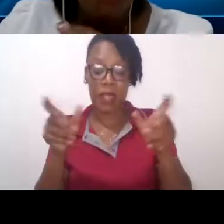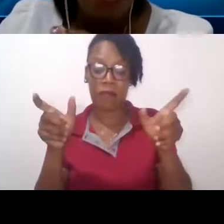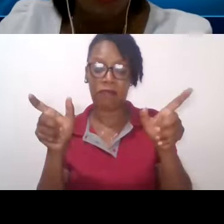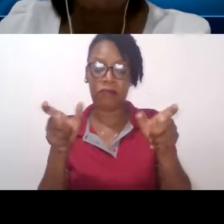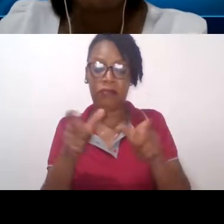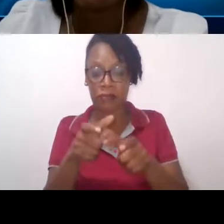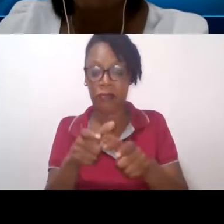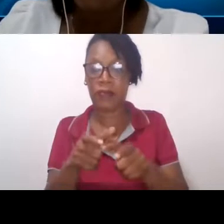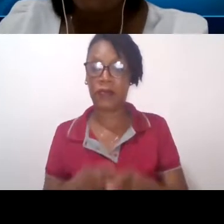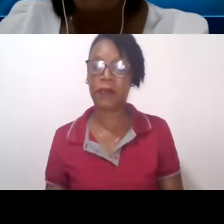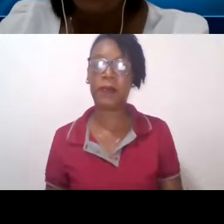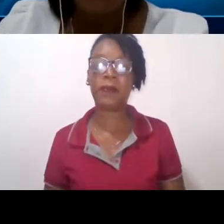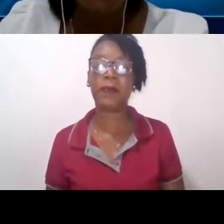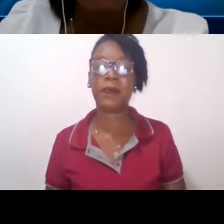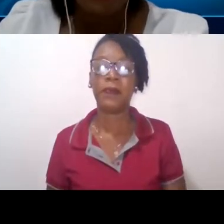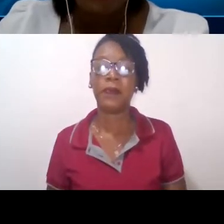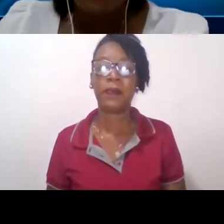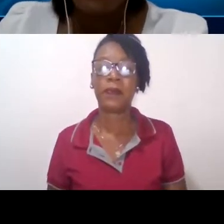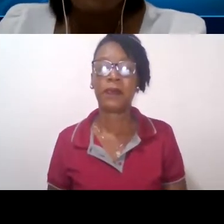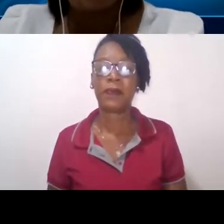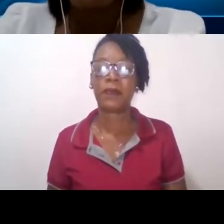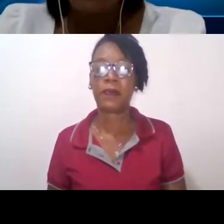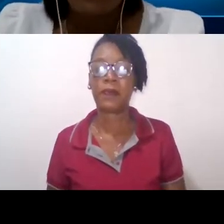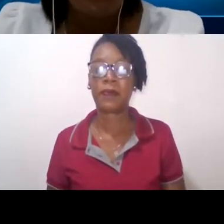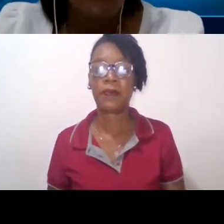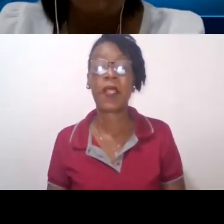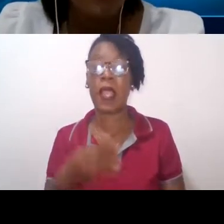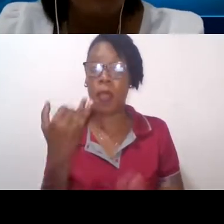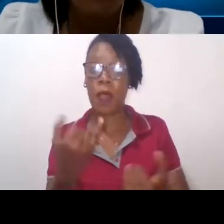ya probado. Ahora,